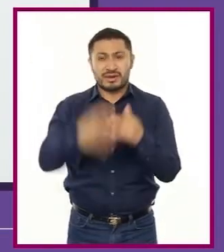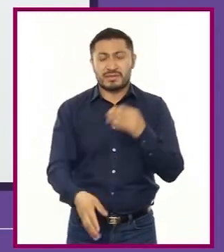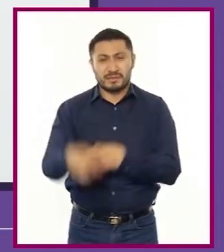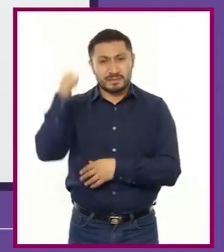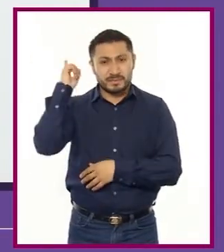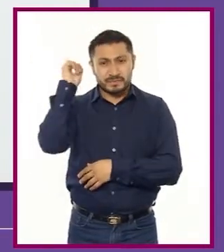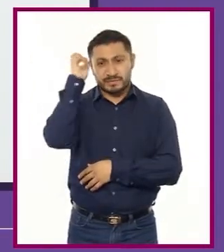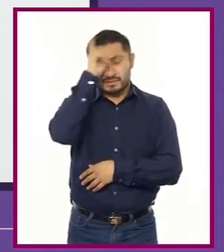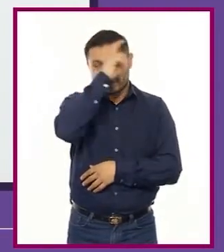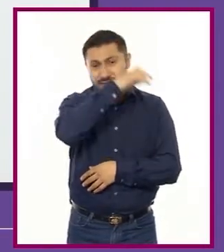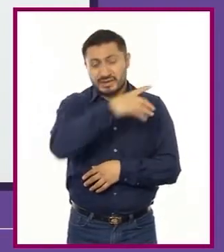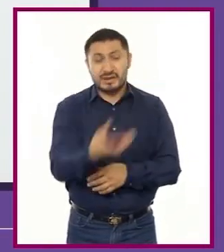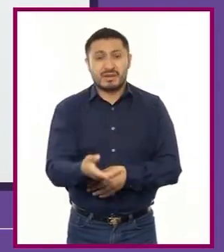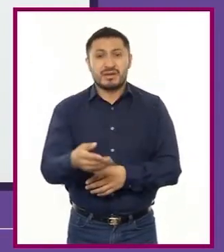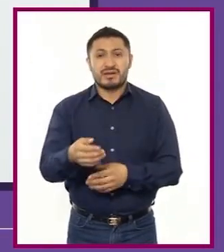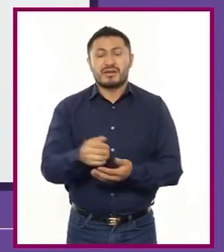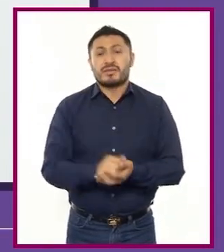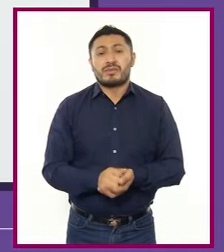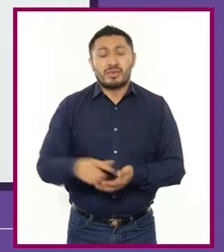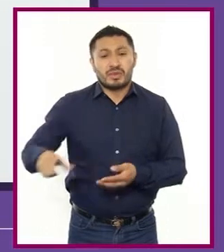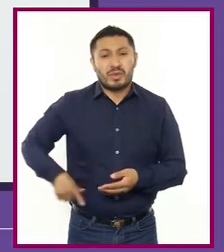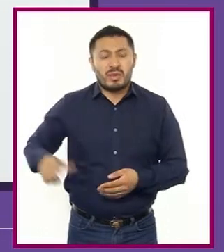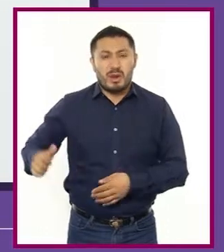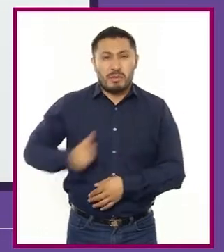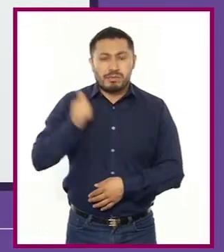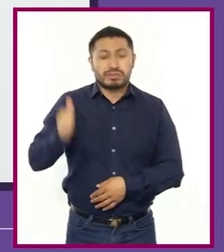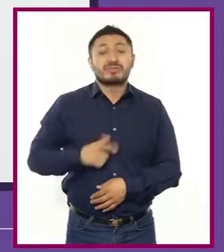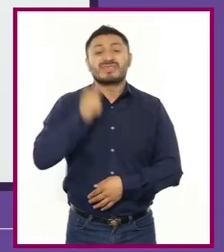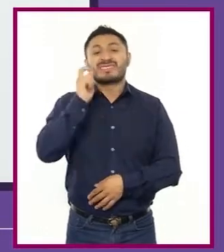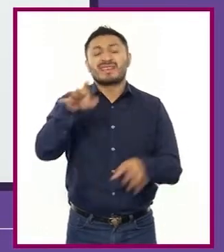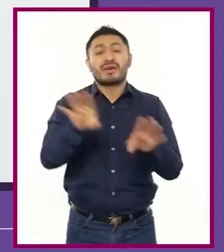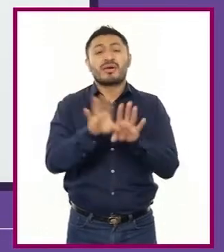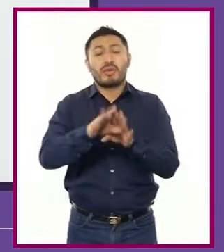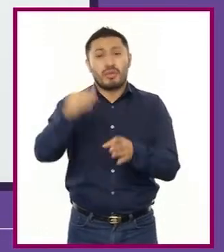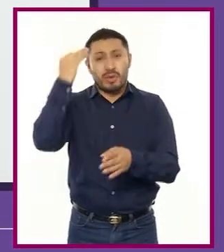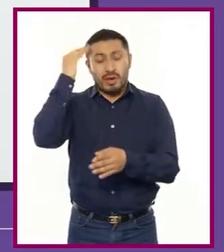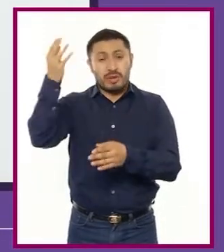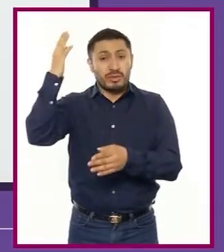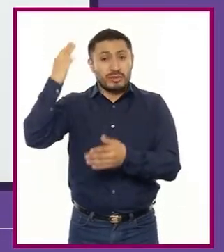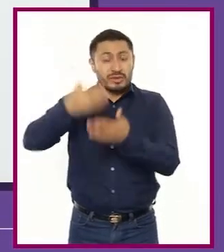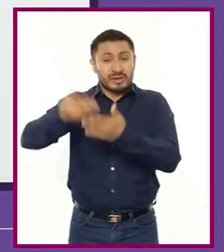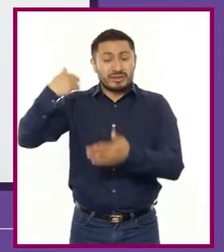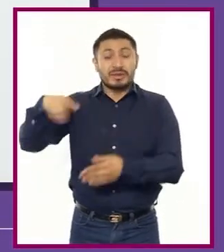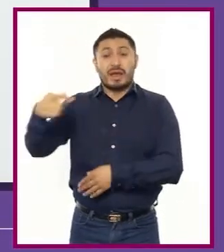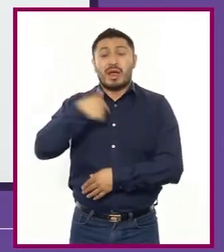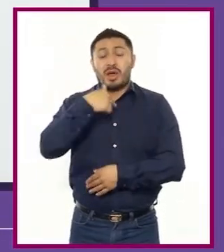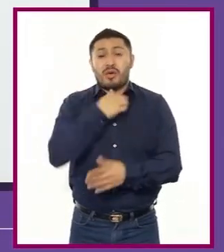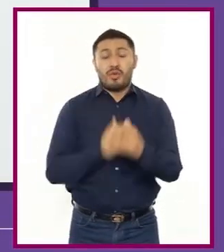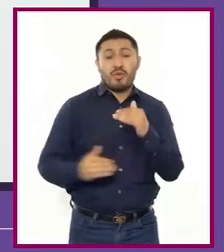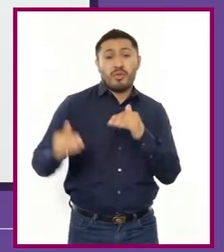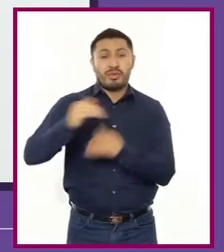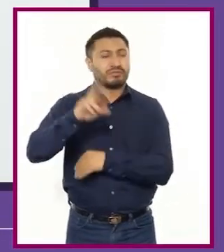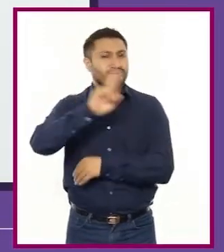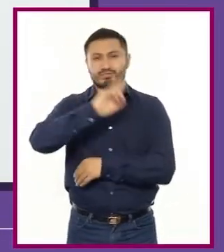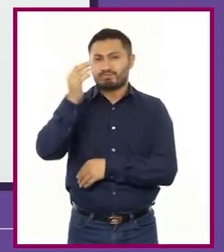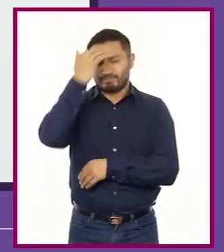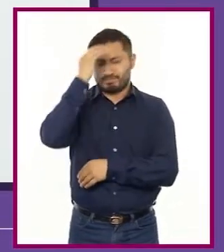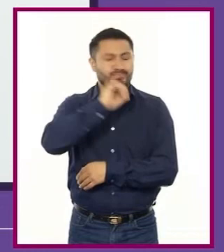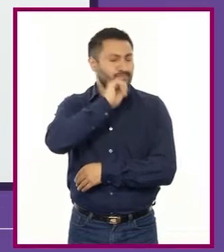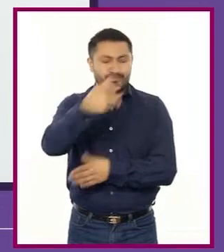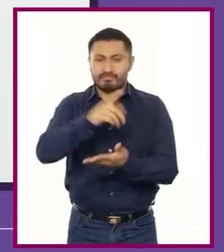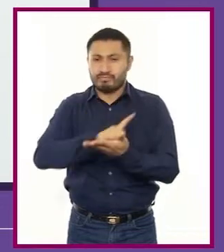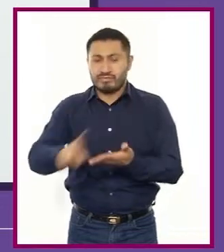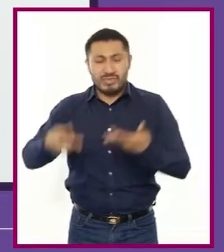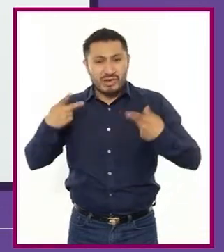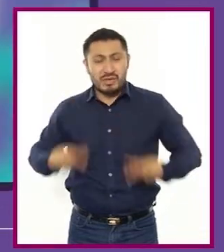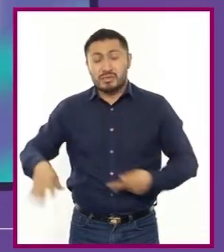de los estados absolutistas, aquella en la que los monarcas decían el Estado soy yo y no reconocían derecho alguno